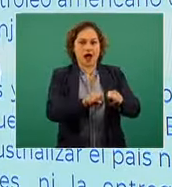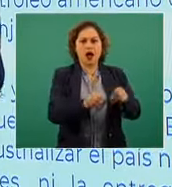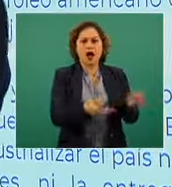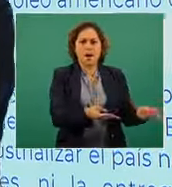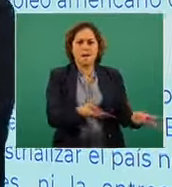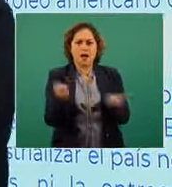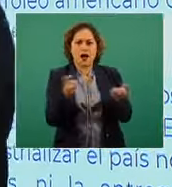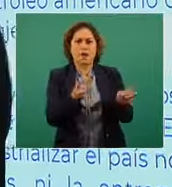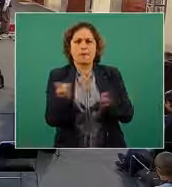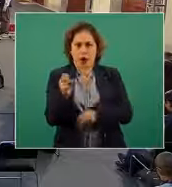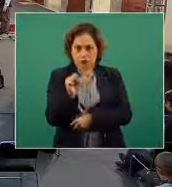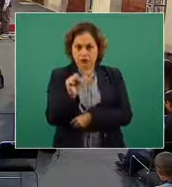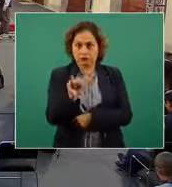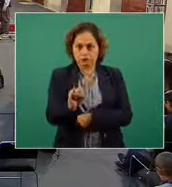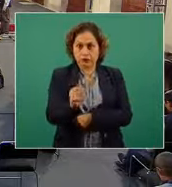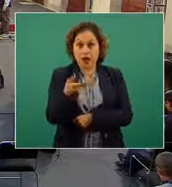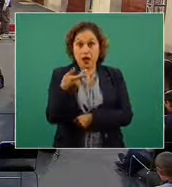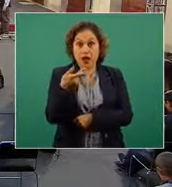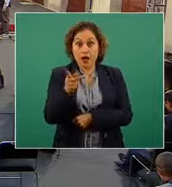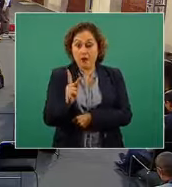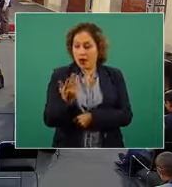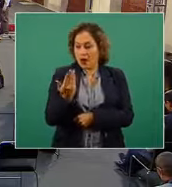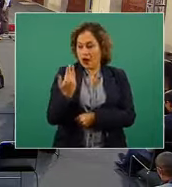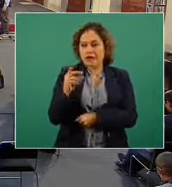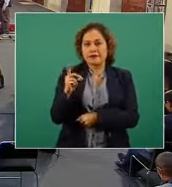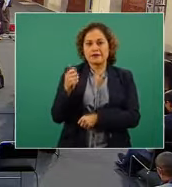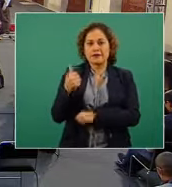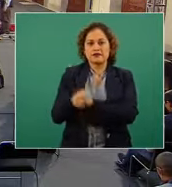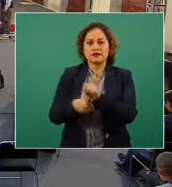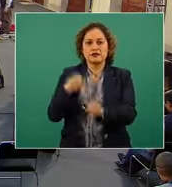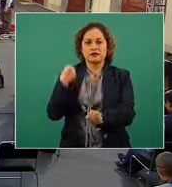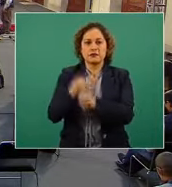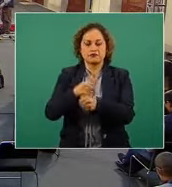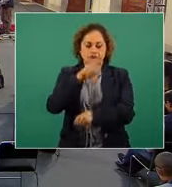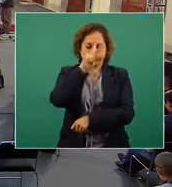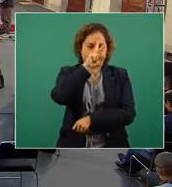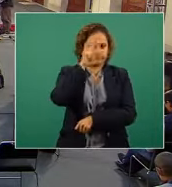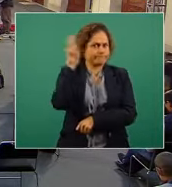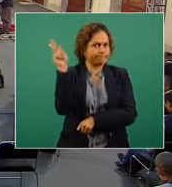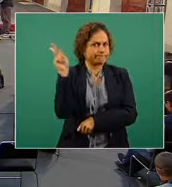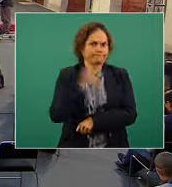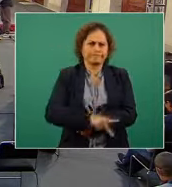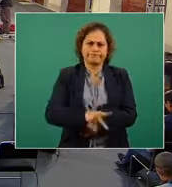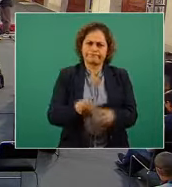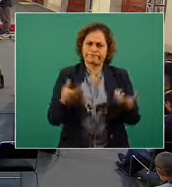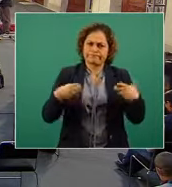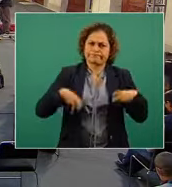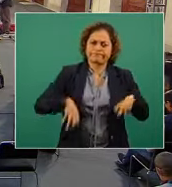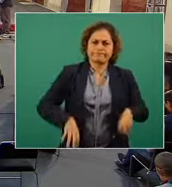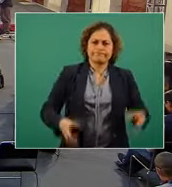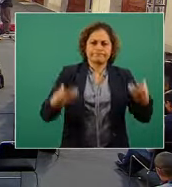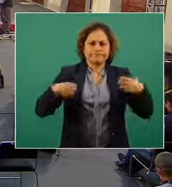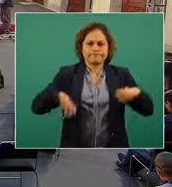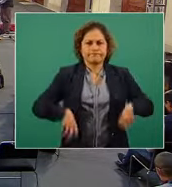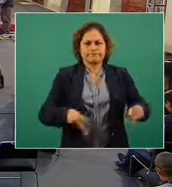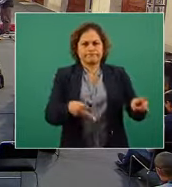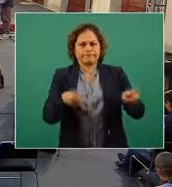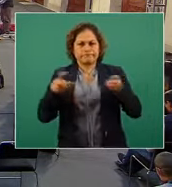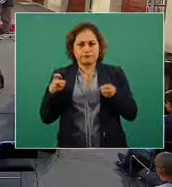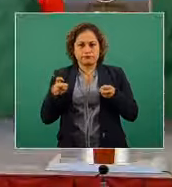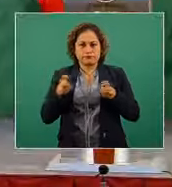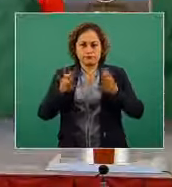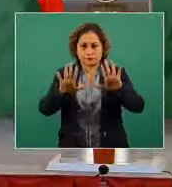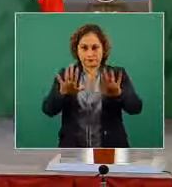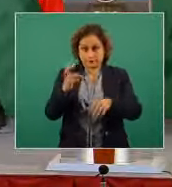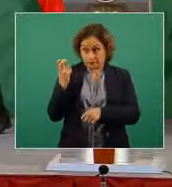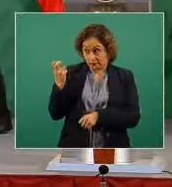Entonces, eso es lo que está de por medio. En México la Constitución es